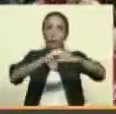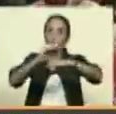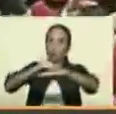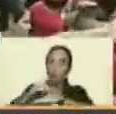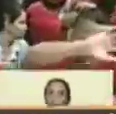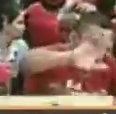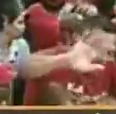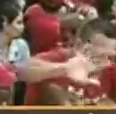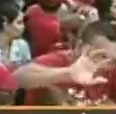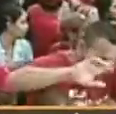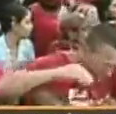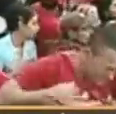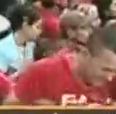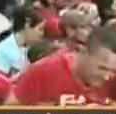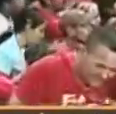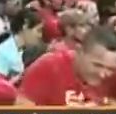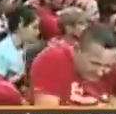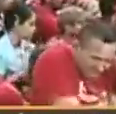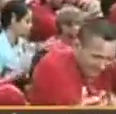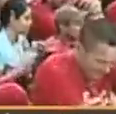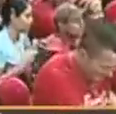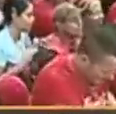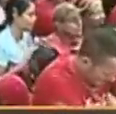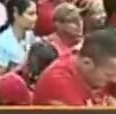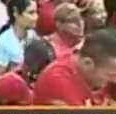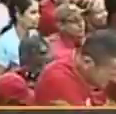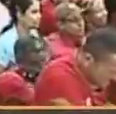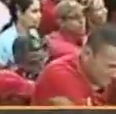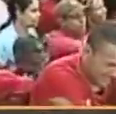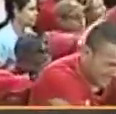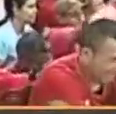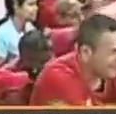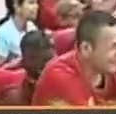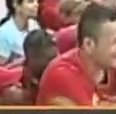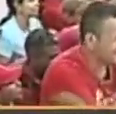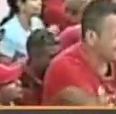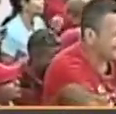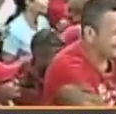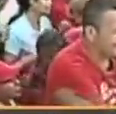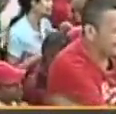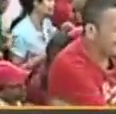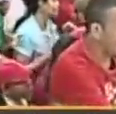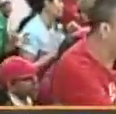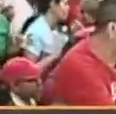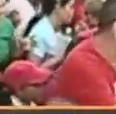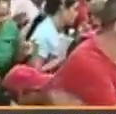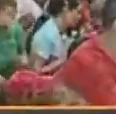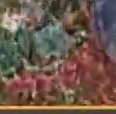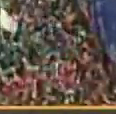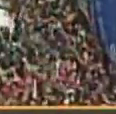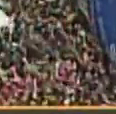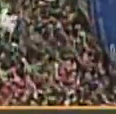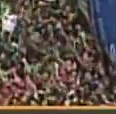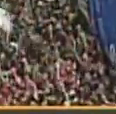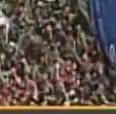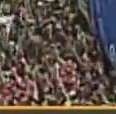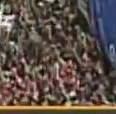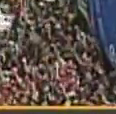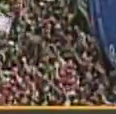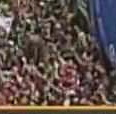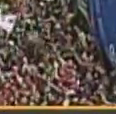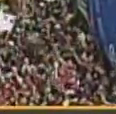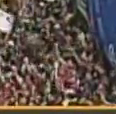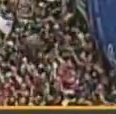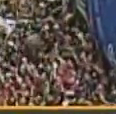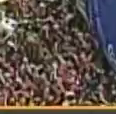recibe con la alegría y con el calor que caracteriza a esta población llanera. Y por supuesto, él lo decía más temprano, fue